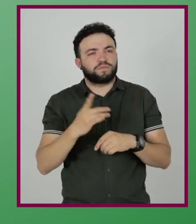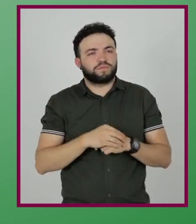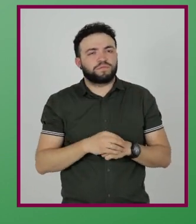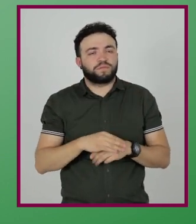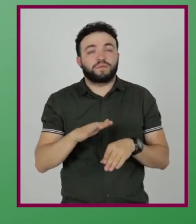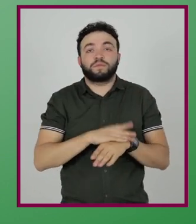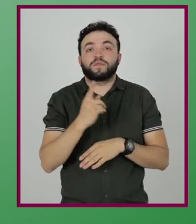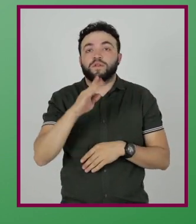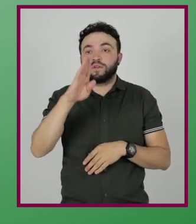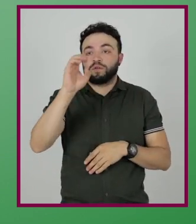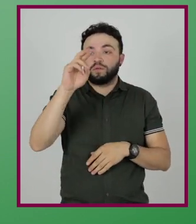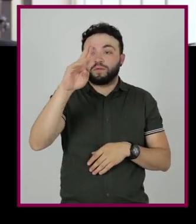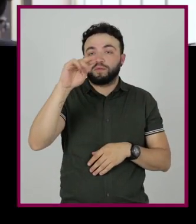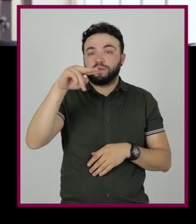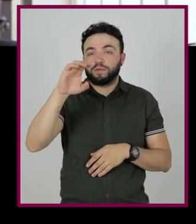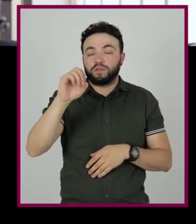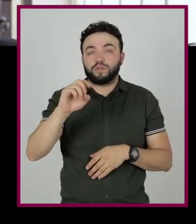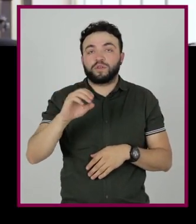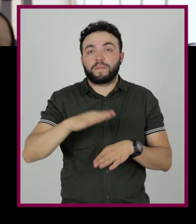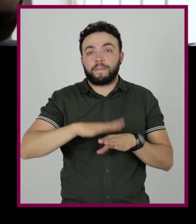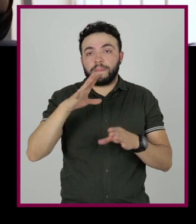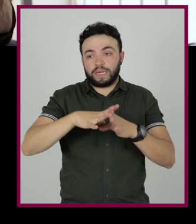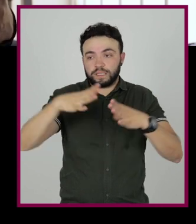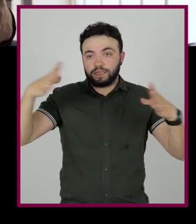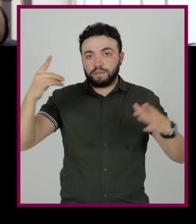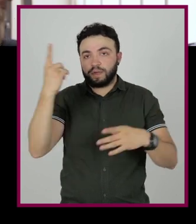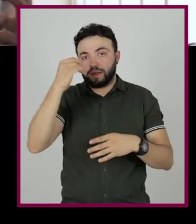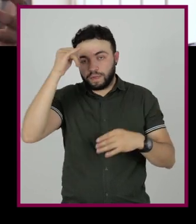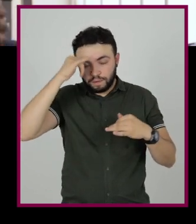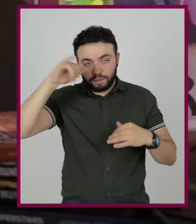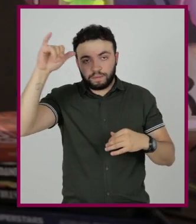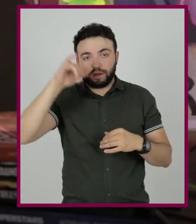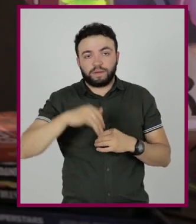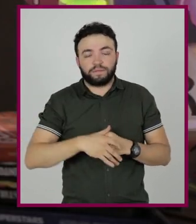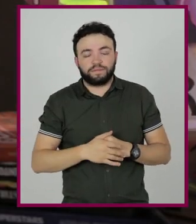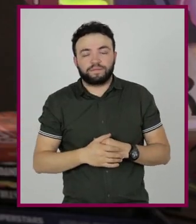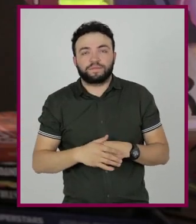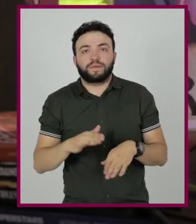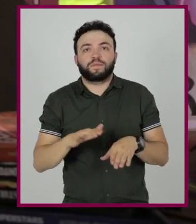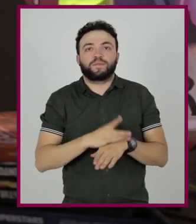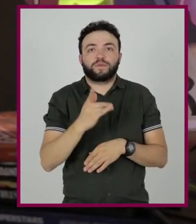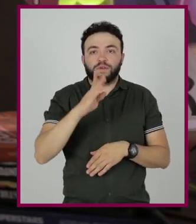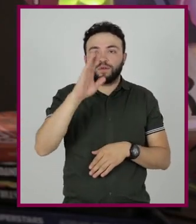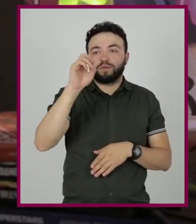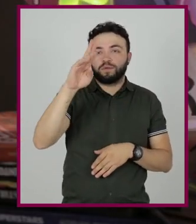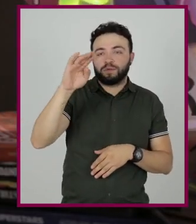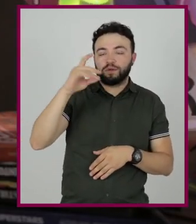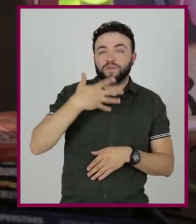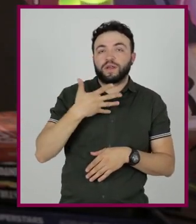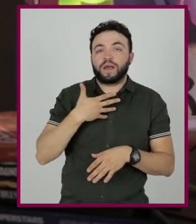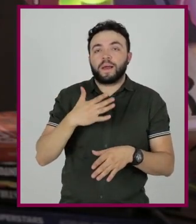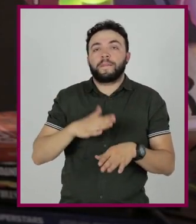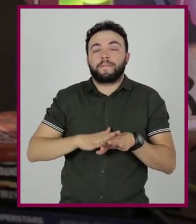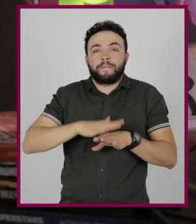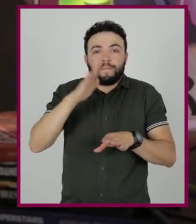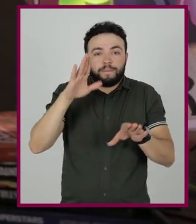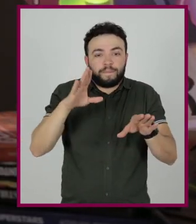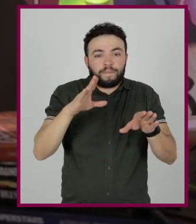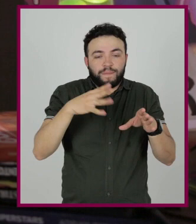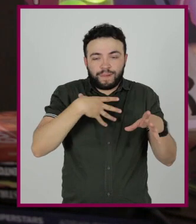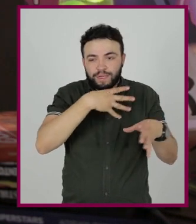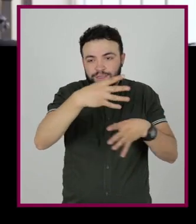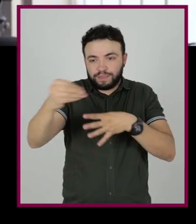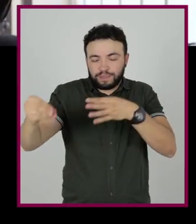qué? Porque bovino es más amplio que vaca. Sí, porque bovino incluye más especies como lo